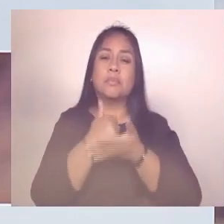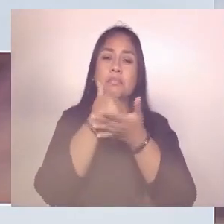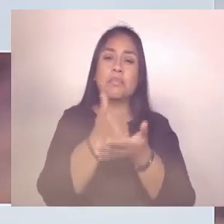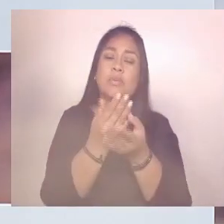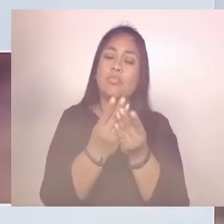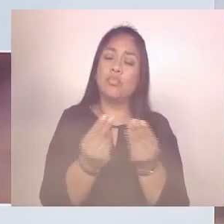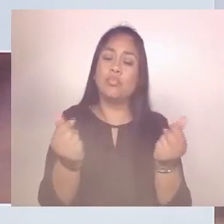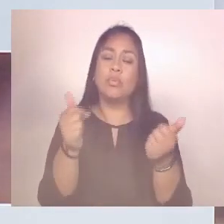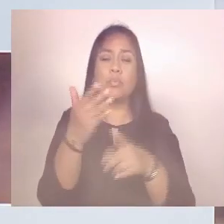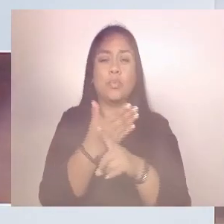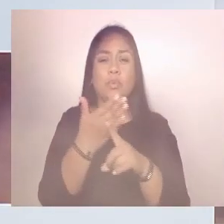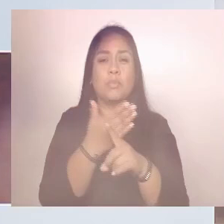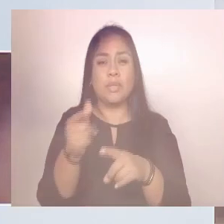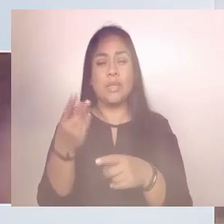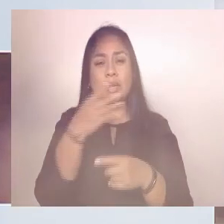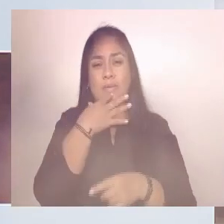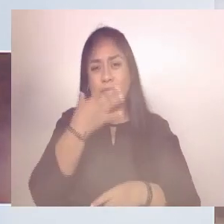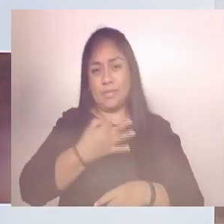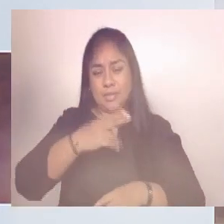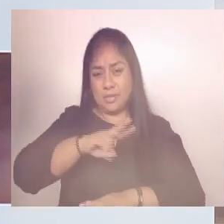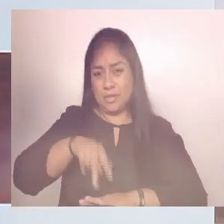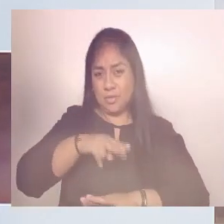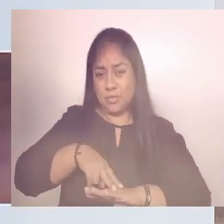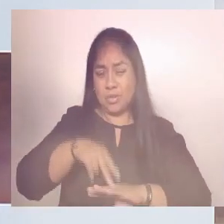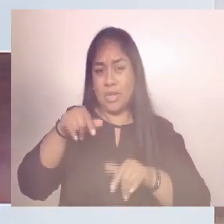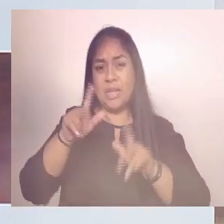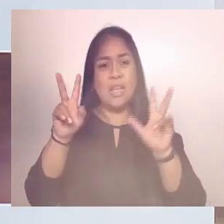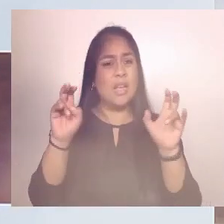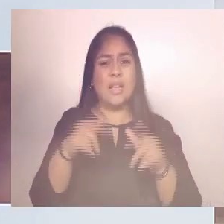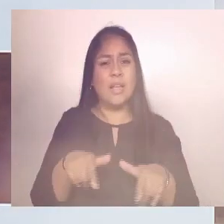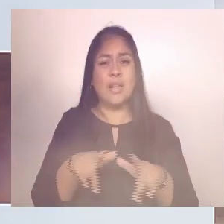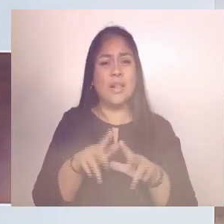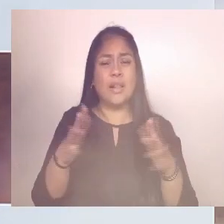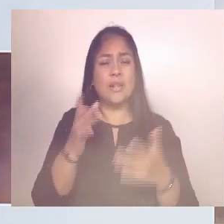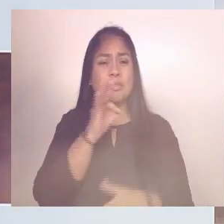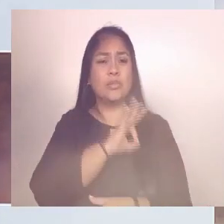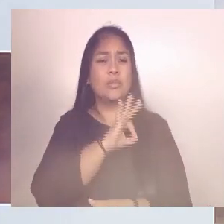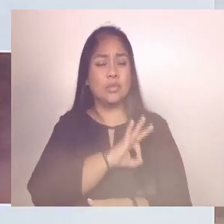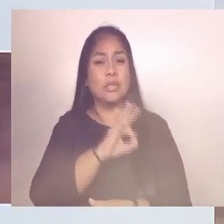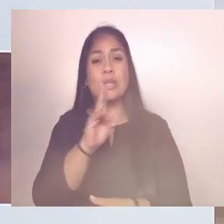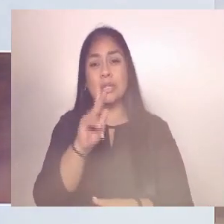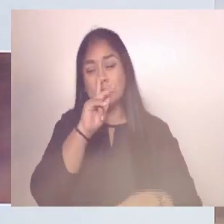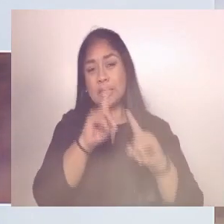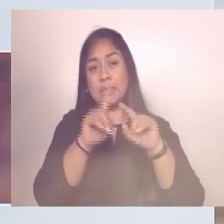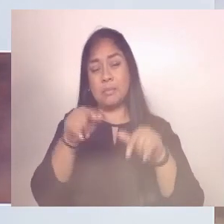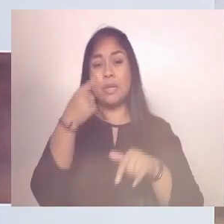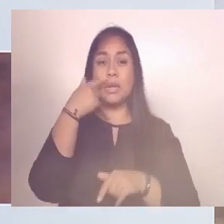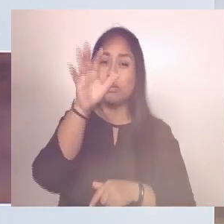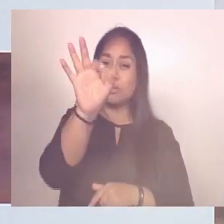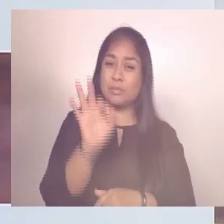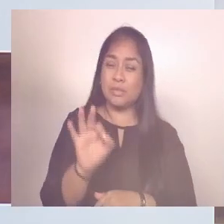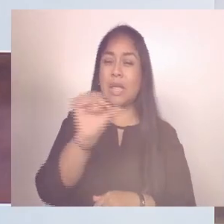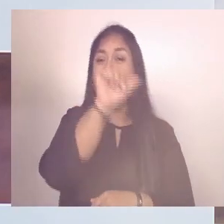resolver los problemas de la realidad nacional en el ámbito social y los invito a ampliar a